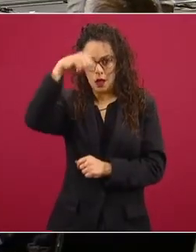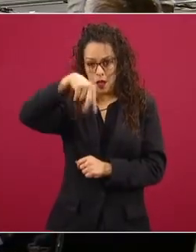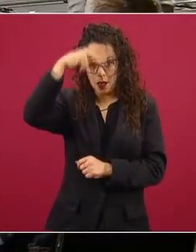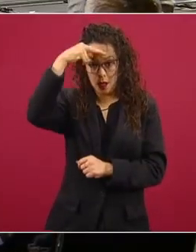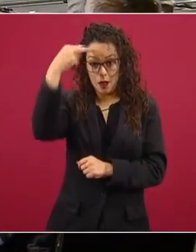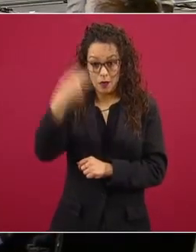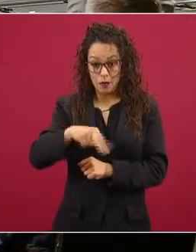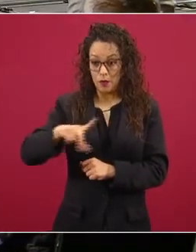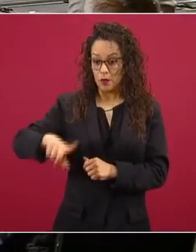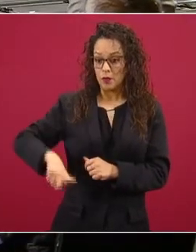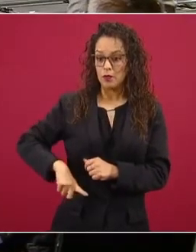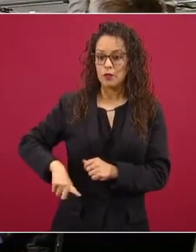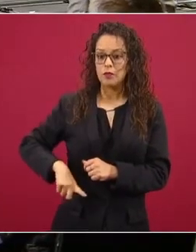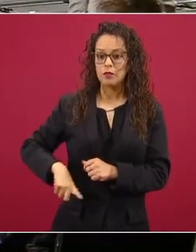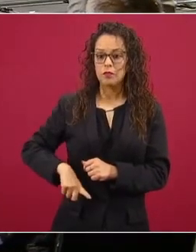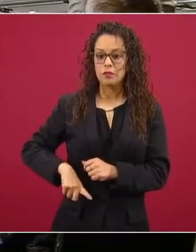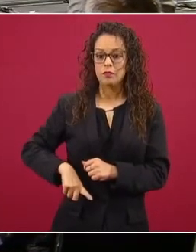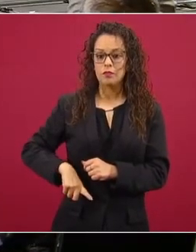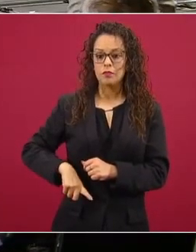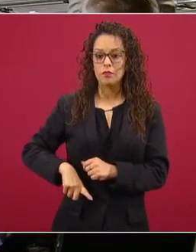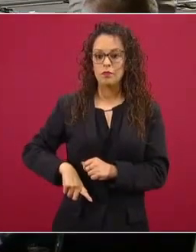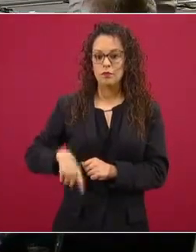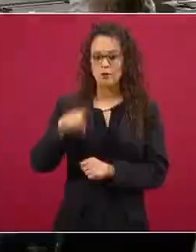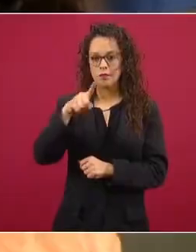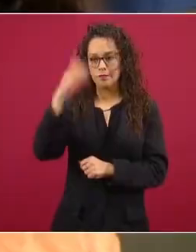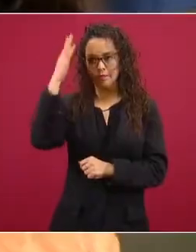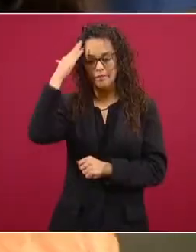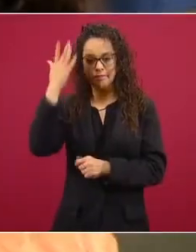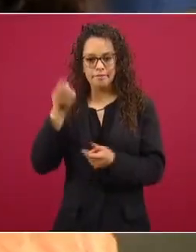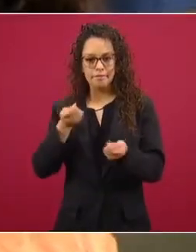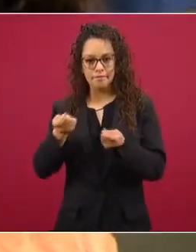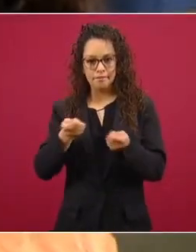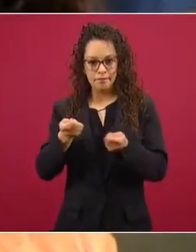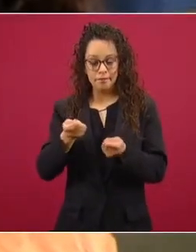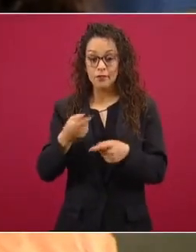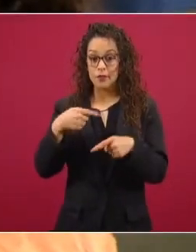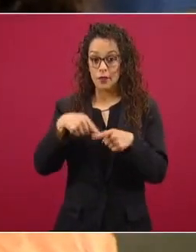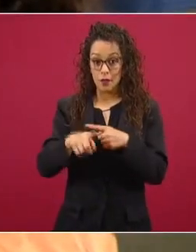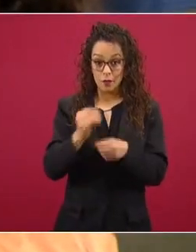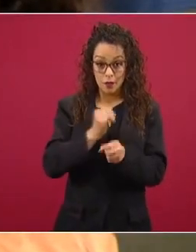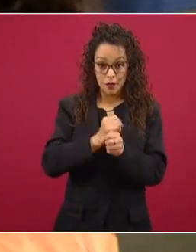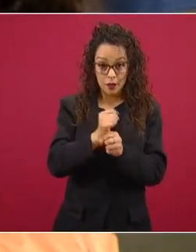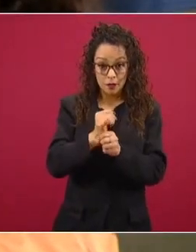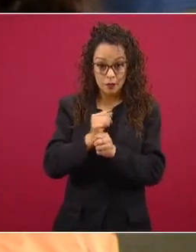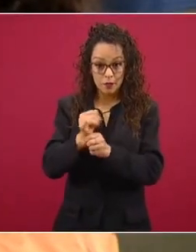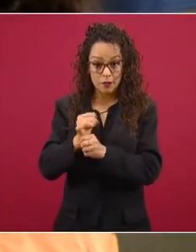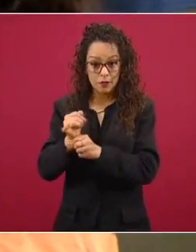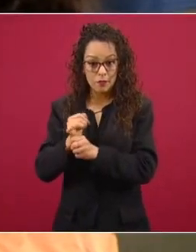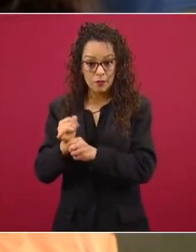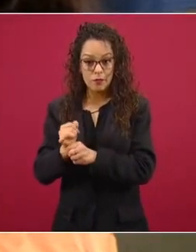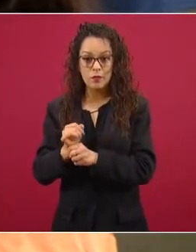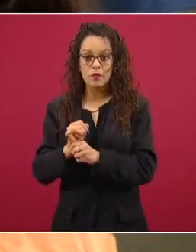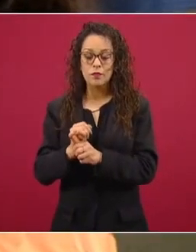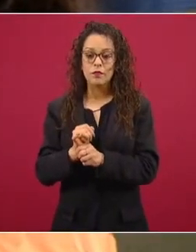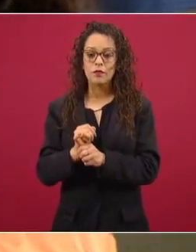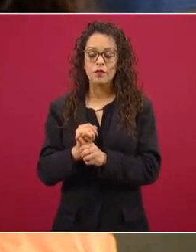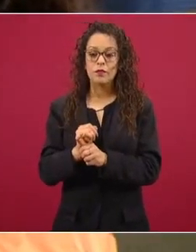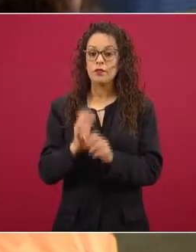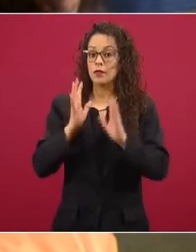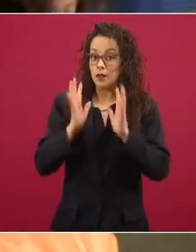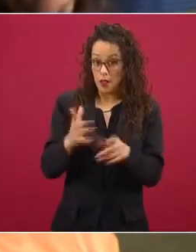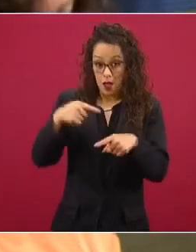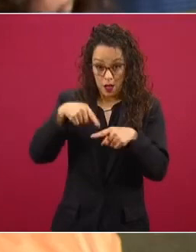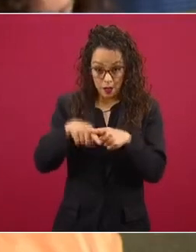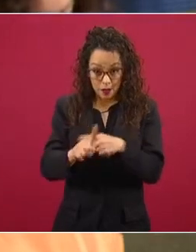del gobierno que usted encabeza, se va a iniciar la investigación, ya se inició la investigación, y